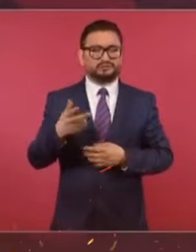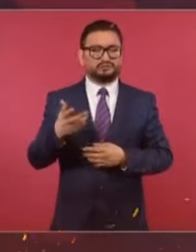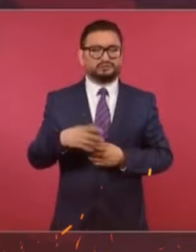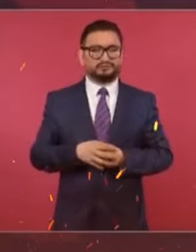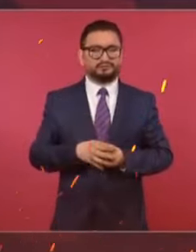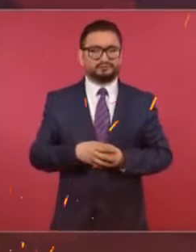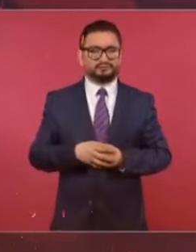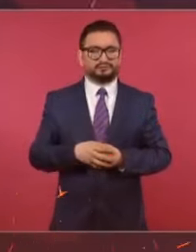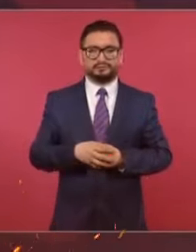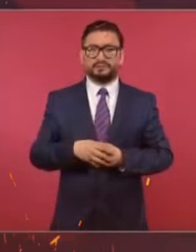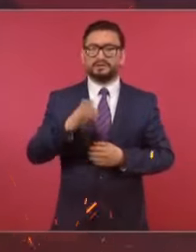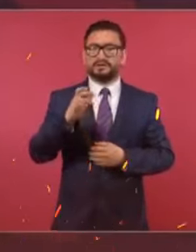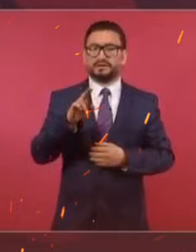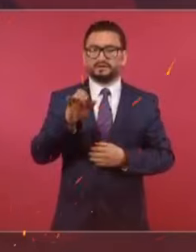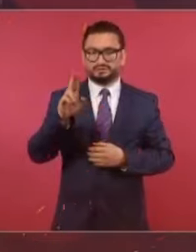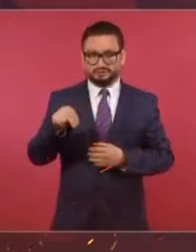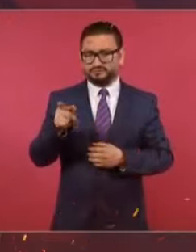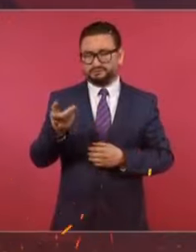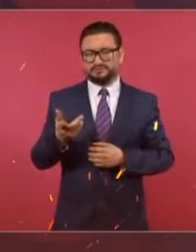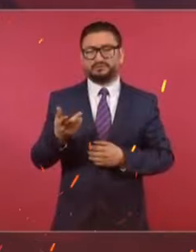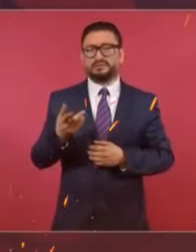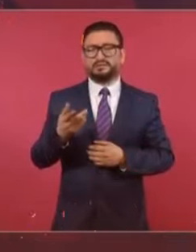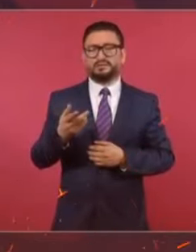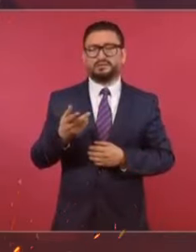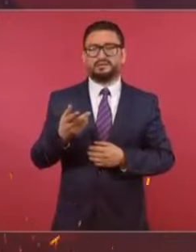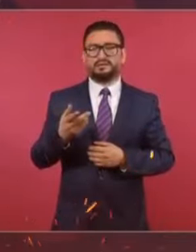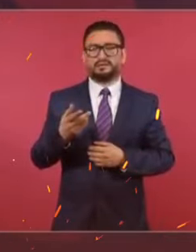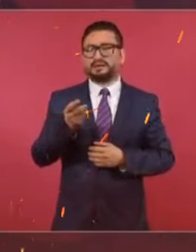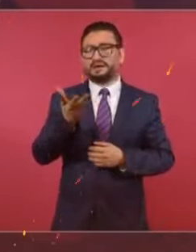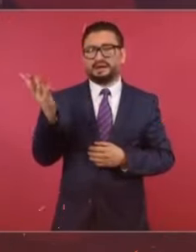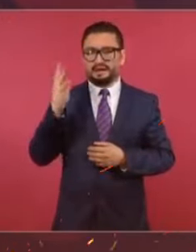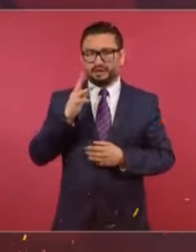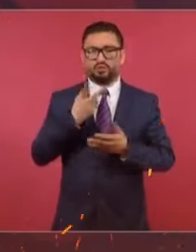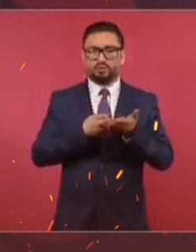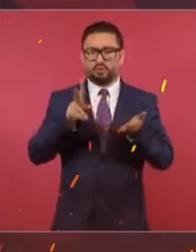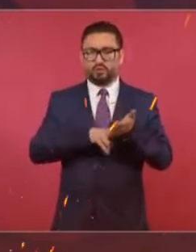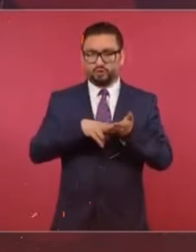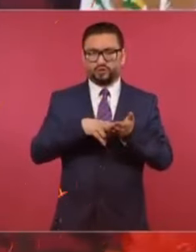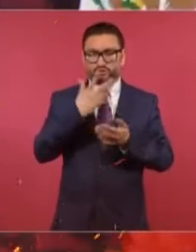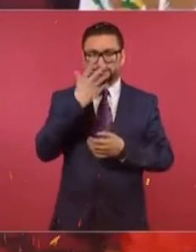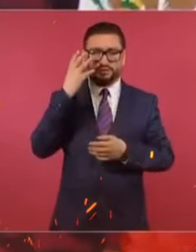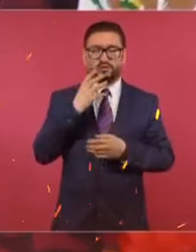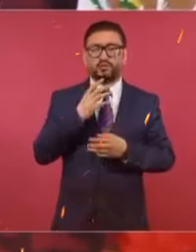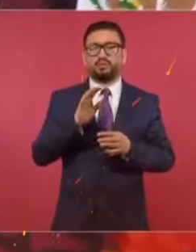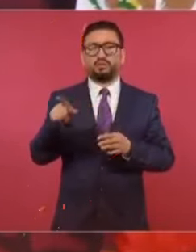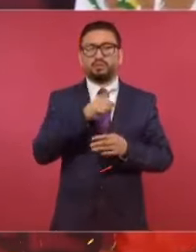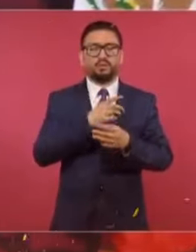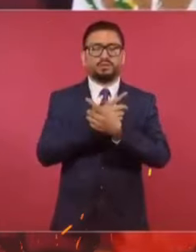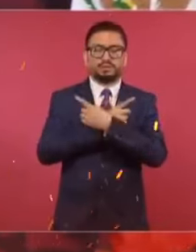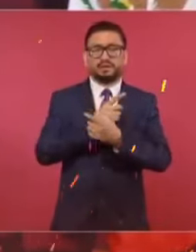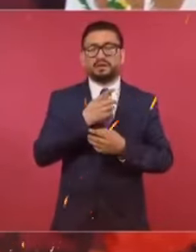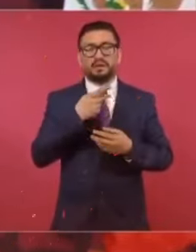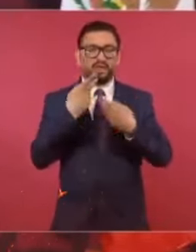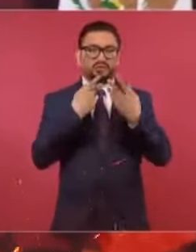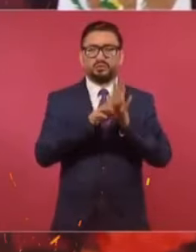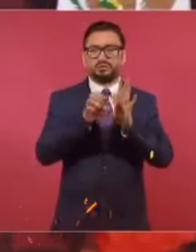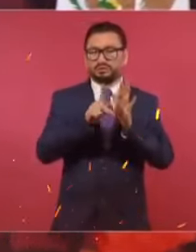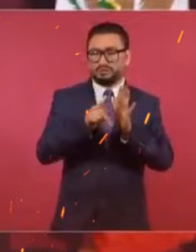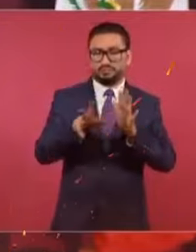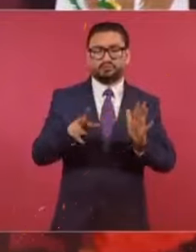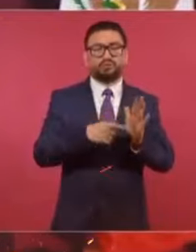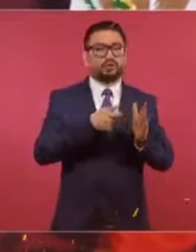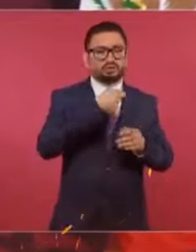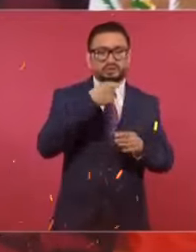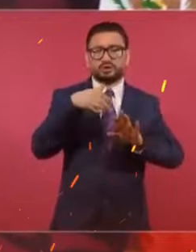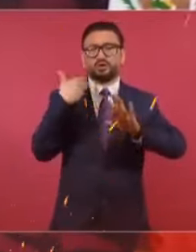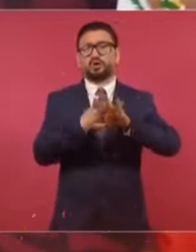como Krause, que tienen una doble moral. Con todo respeto. De repente hacen reportajes